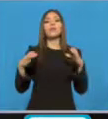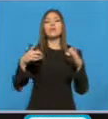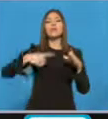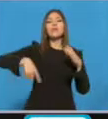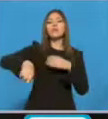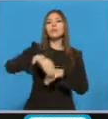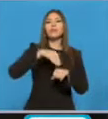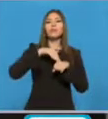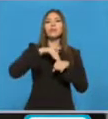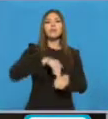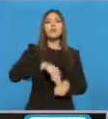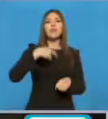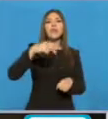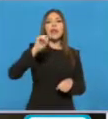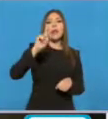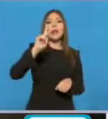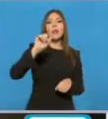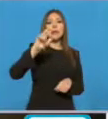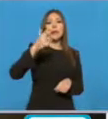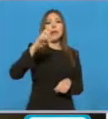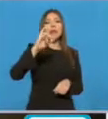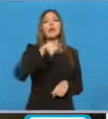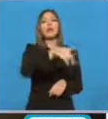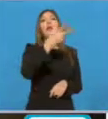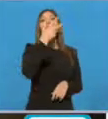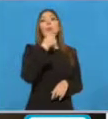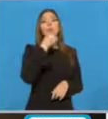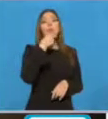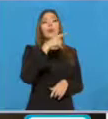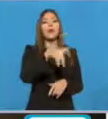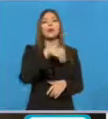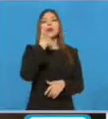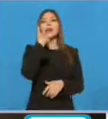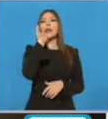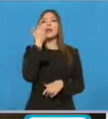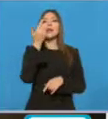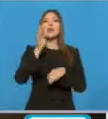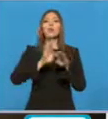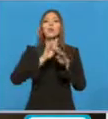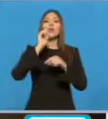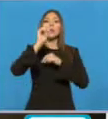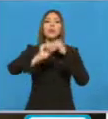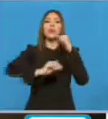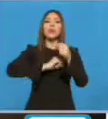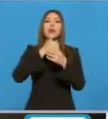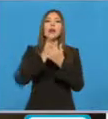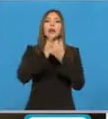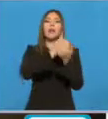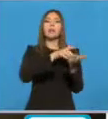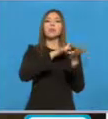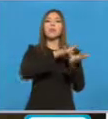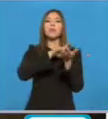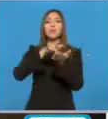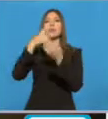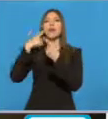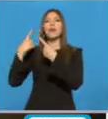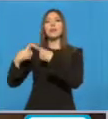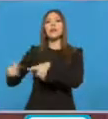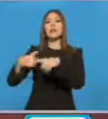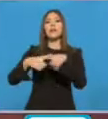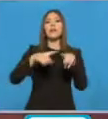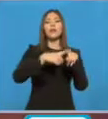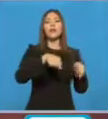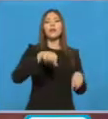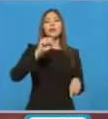el apartheid, y él se dedica a libertar a lo que es toda esta zona de Sudáfrica en